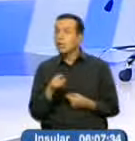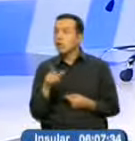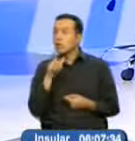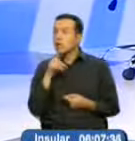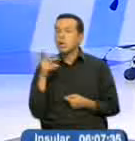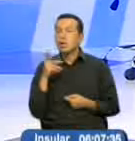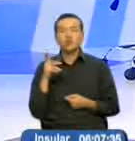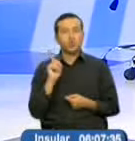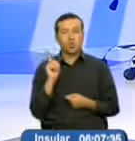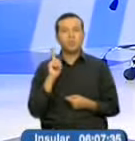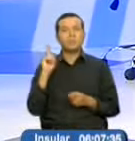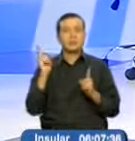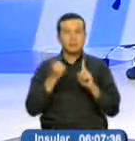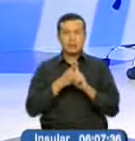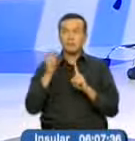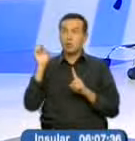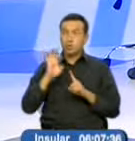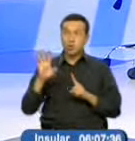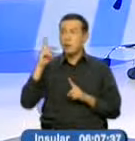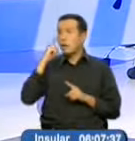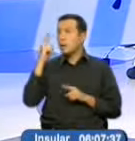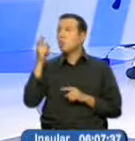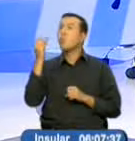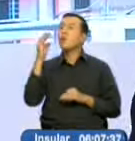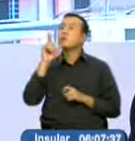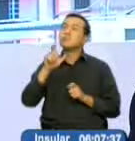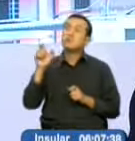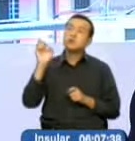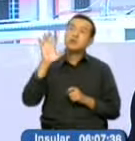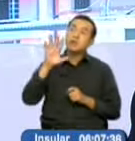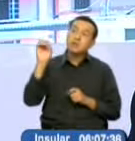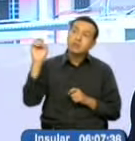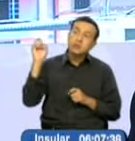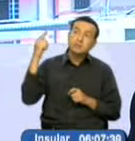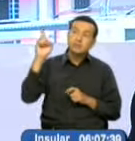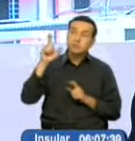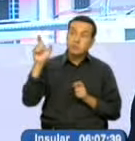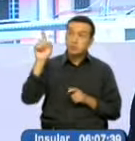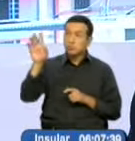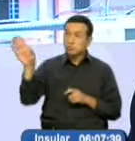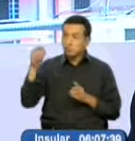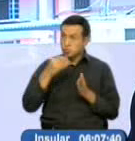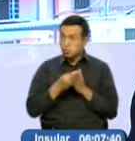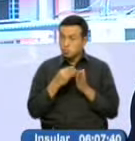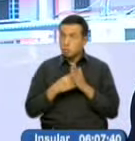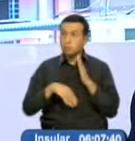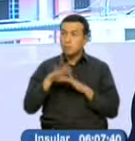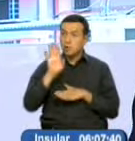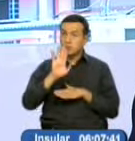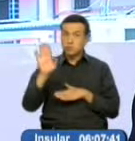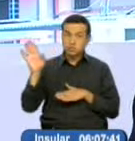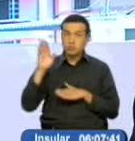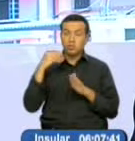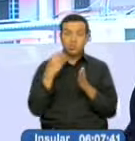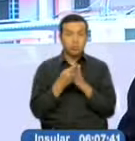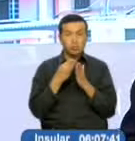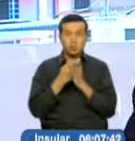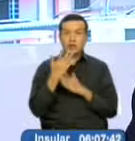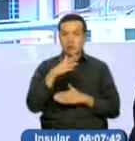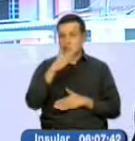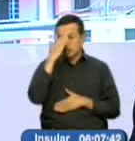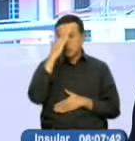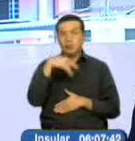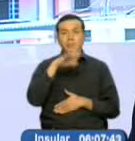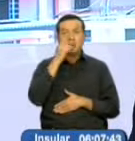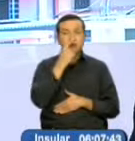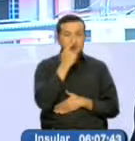Unión Europea, por ejemplo, que es un mercado interesantísimo, 500 millones de personas con un buen poder adquisitivo, que además que es un mercado con compradores conscientes que le